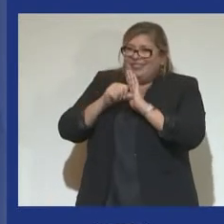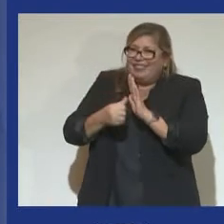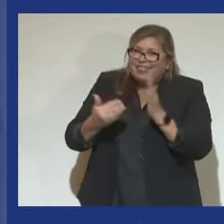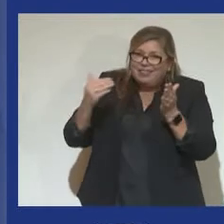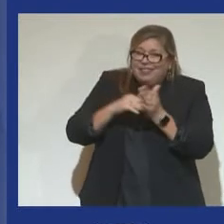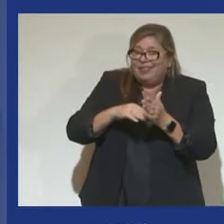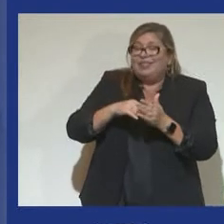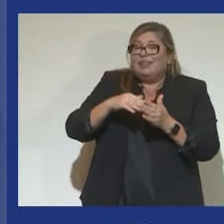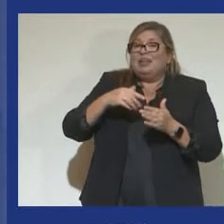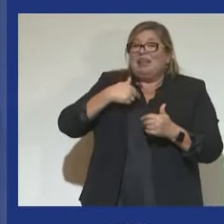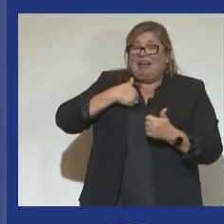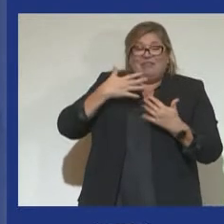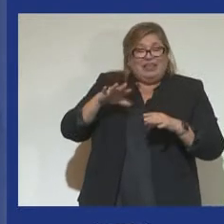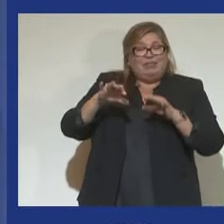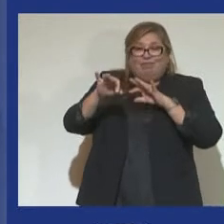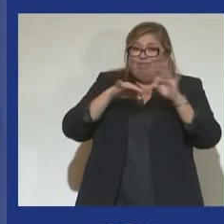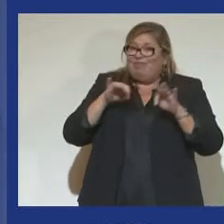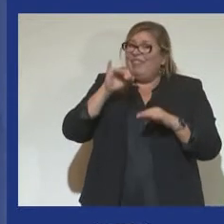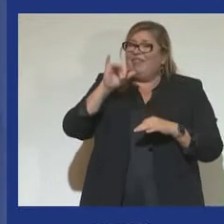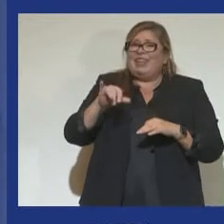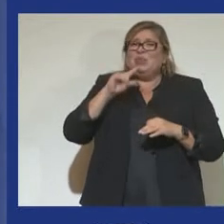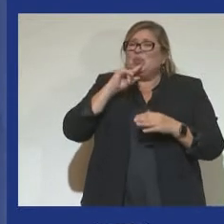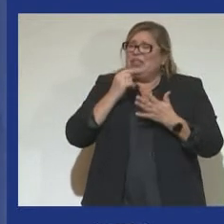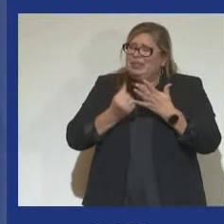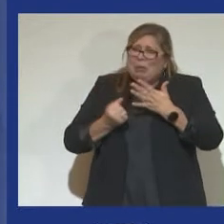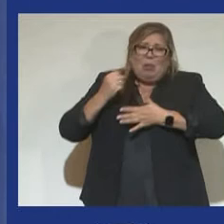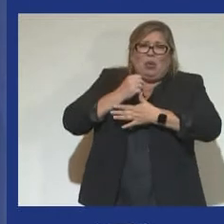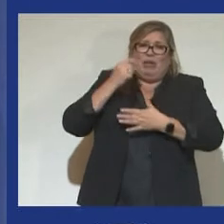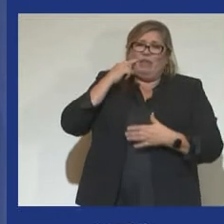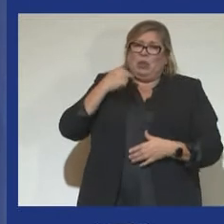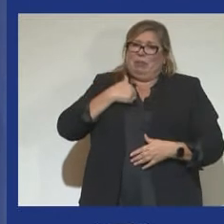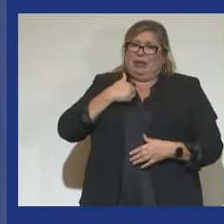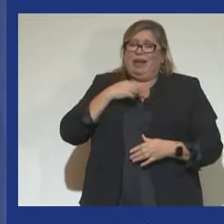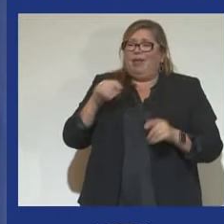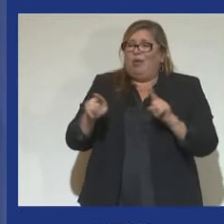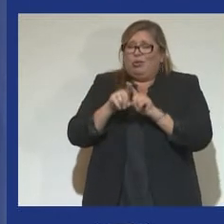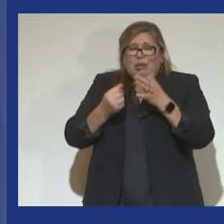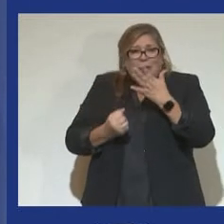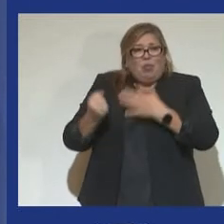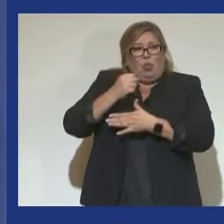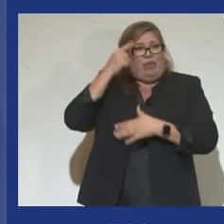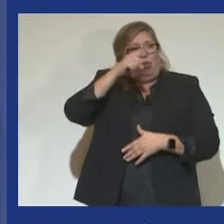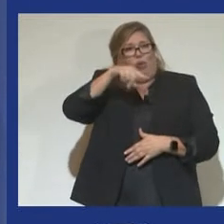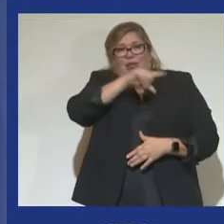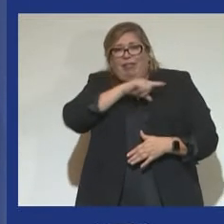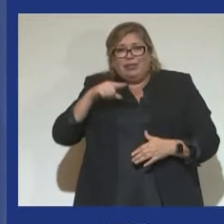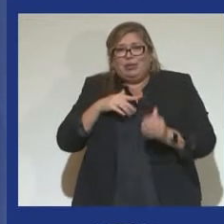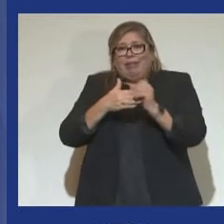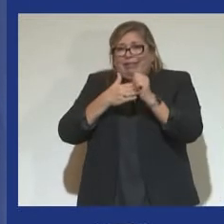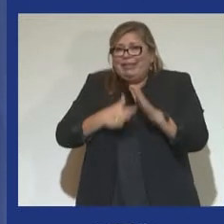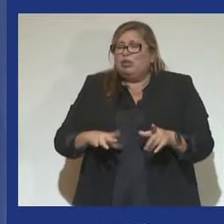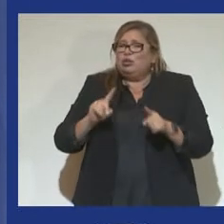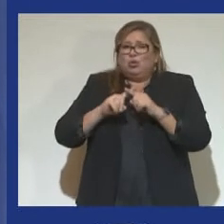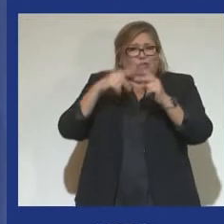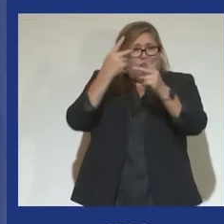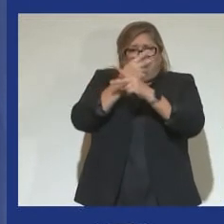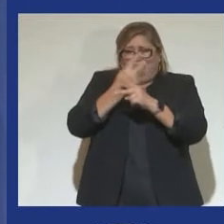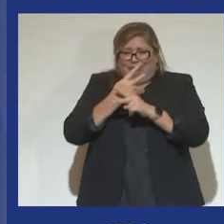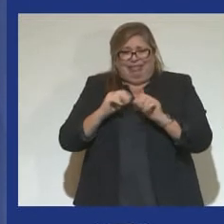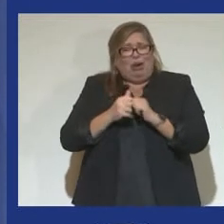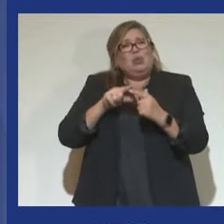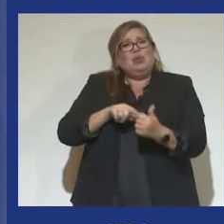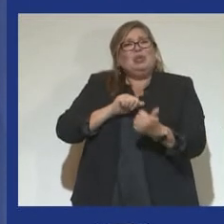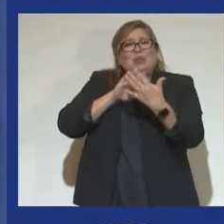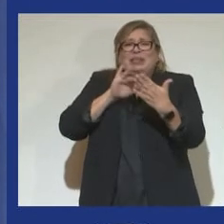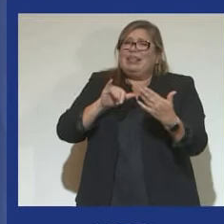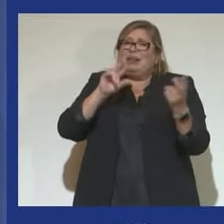es una prioridad importantísima para mí y sé que para la legislatura también así que vamos a encontrar una forma de